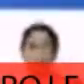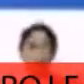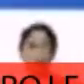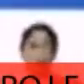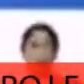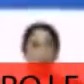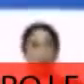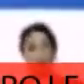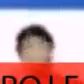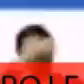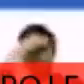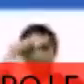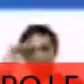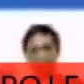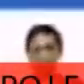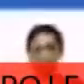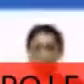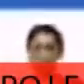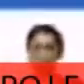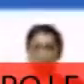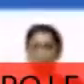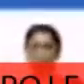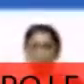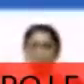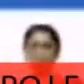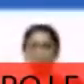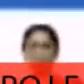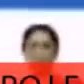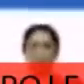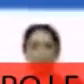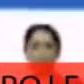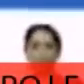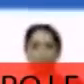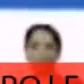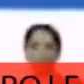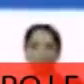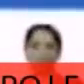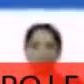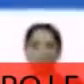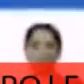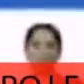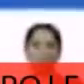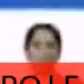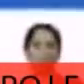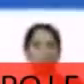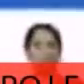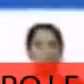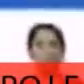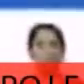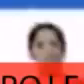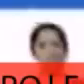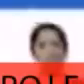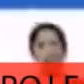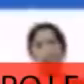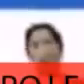año 2015, esta Asamblea Nacional supuestamente gana con 2/3 de los diputados